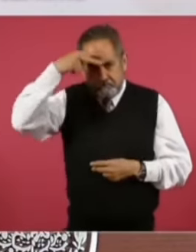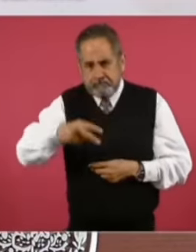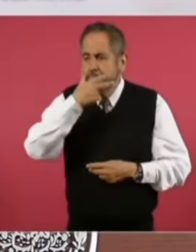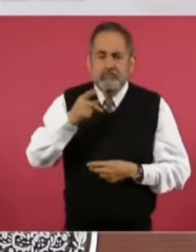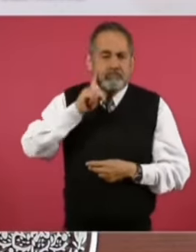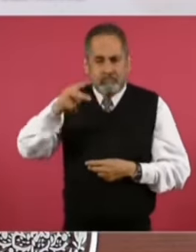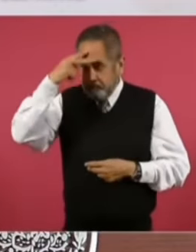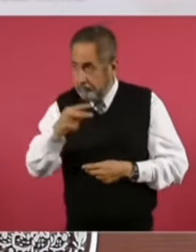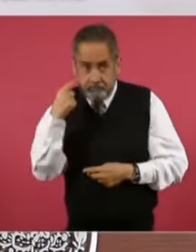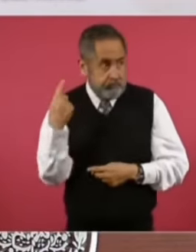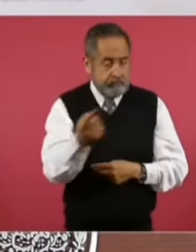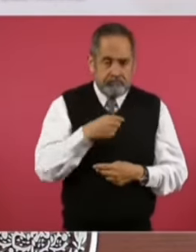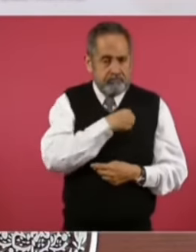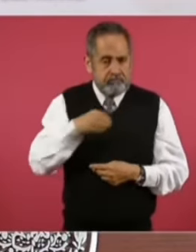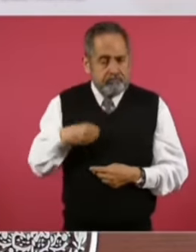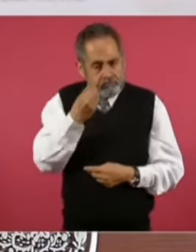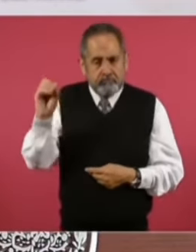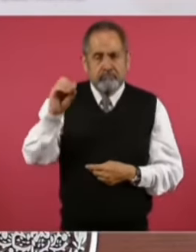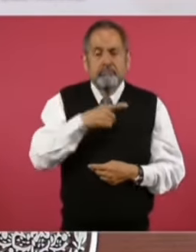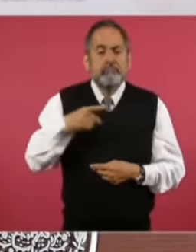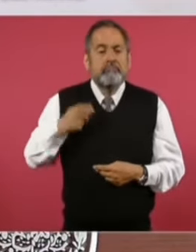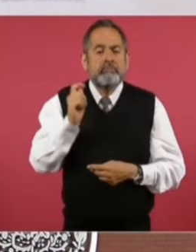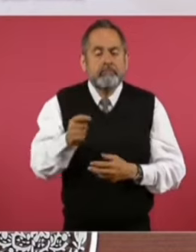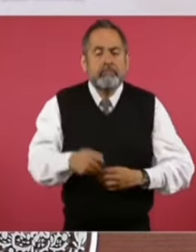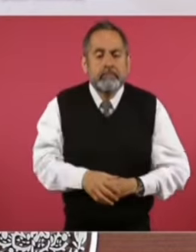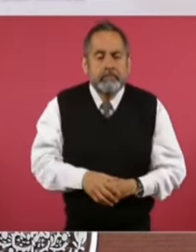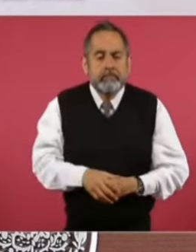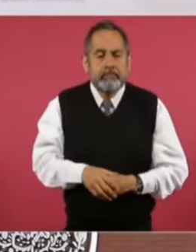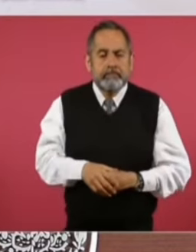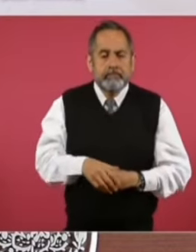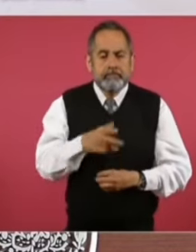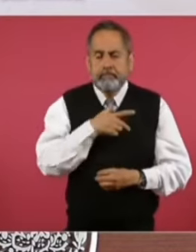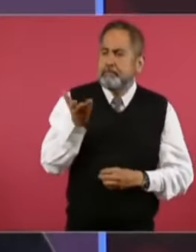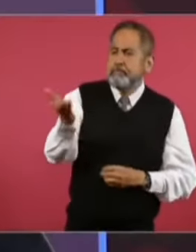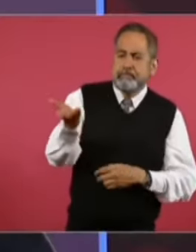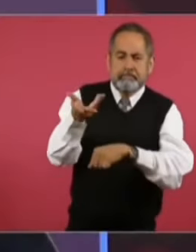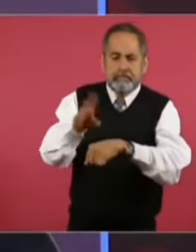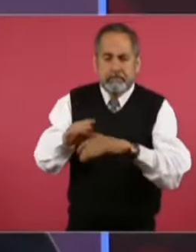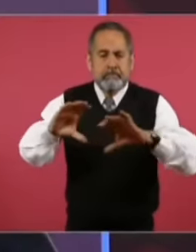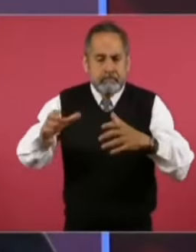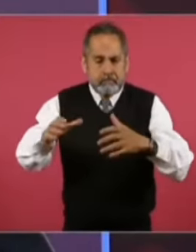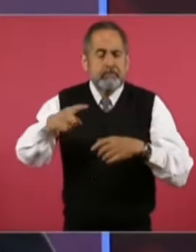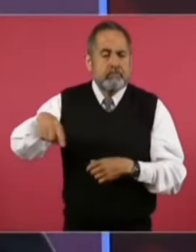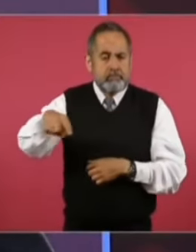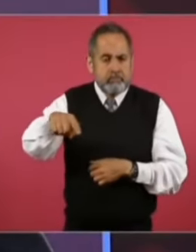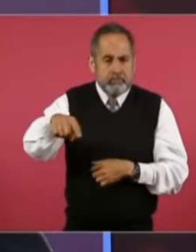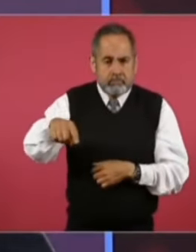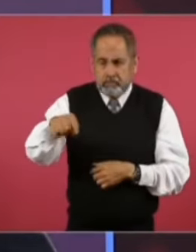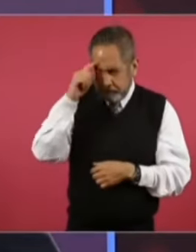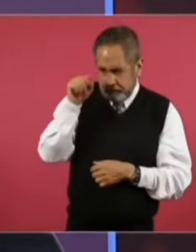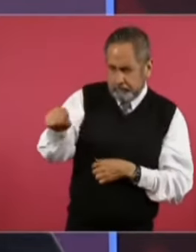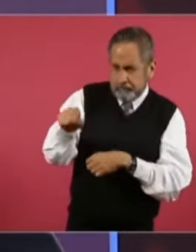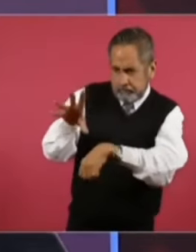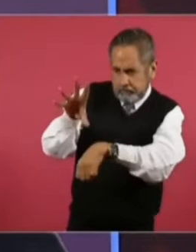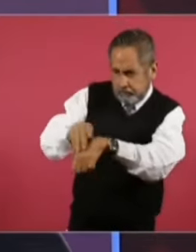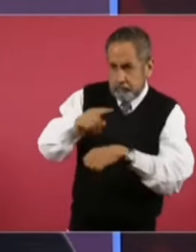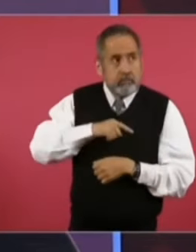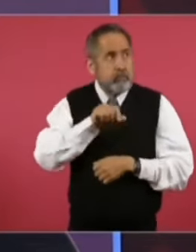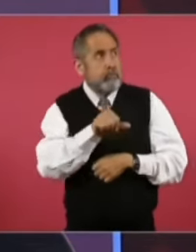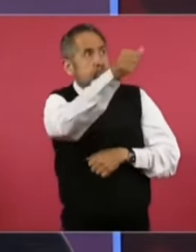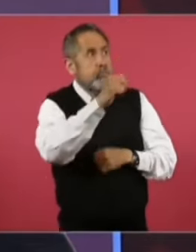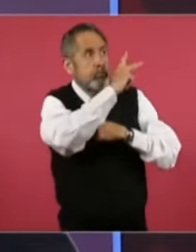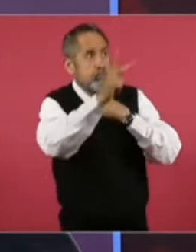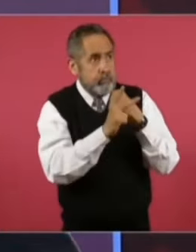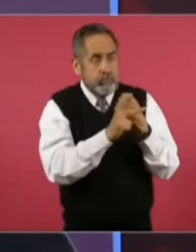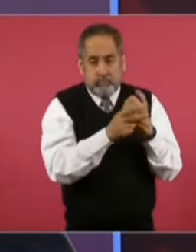mexicanas, estamos obligados a pedir permiso al Congreso para prestar servicios a gobiernos extranjeros.